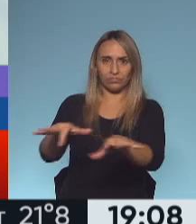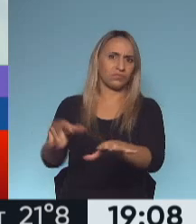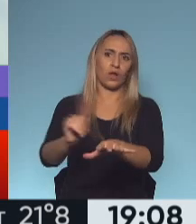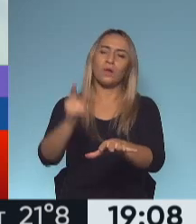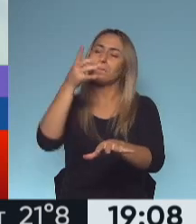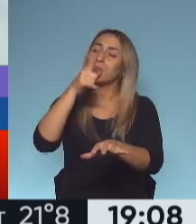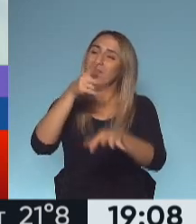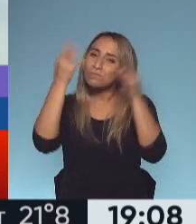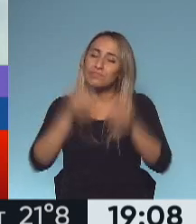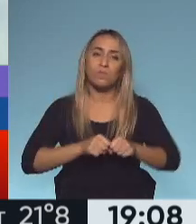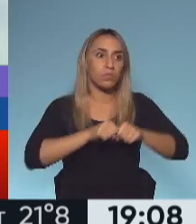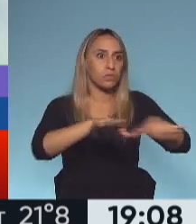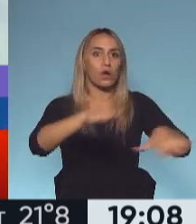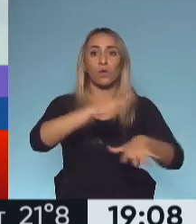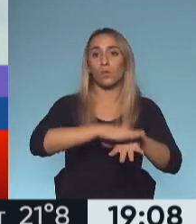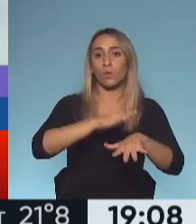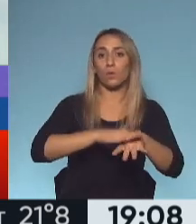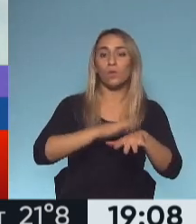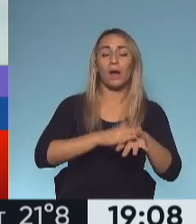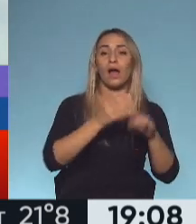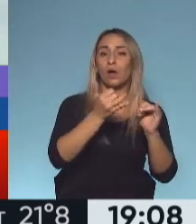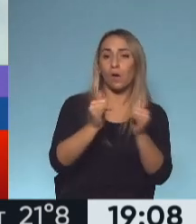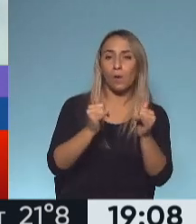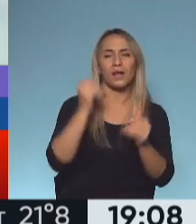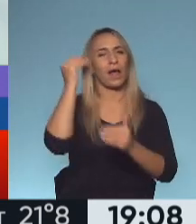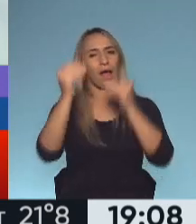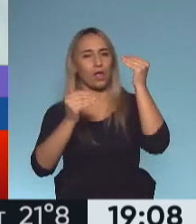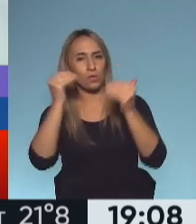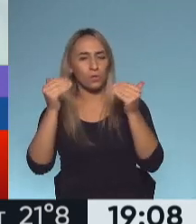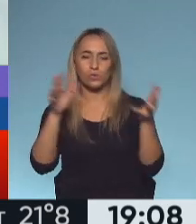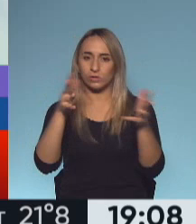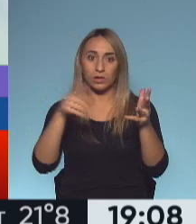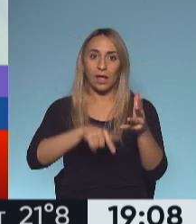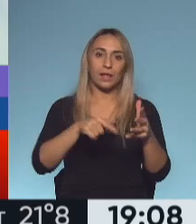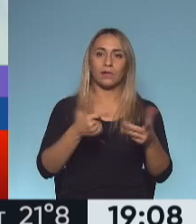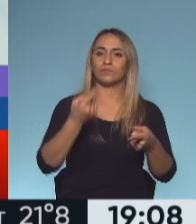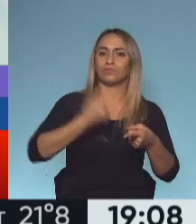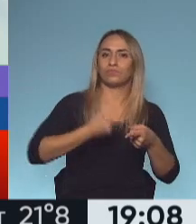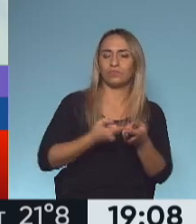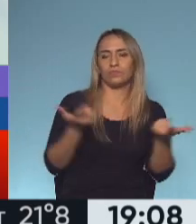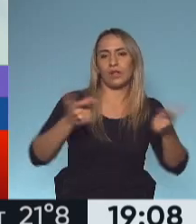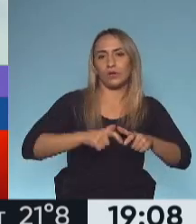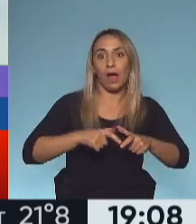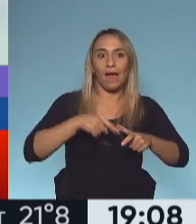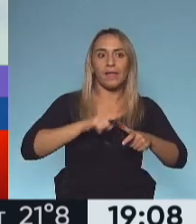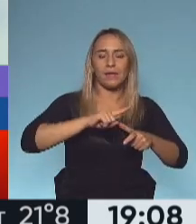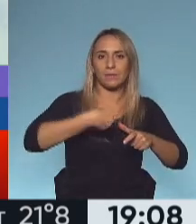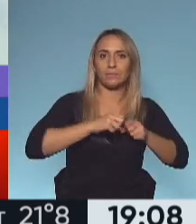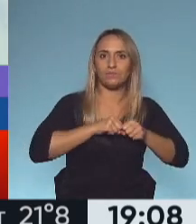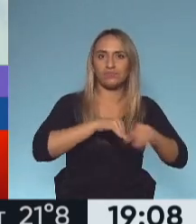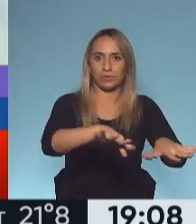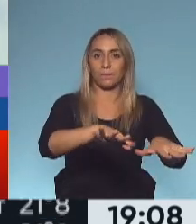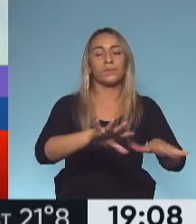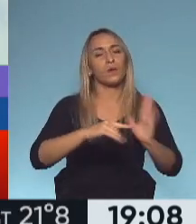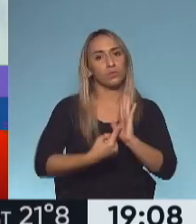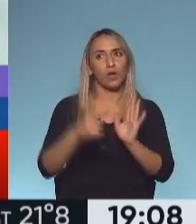conducta social de los adultos, adultos jóvenes y de segunda edad, en entornos sociales y gregarios. Ahora bien, la experiencia de